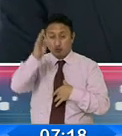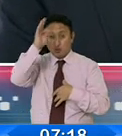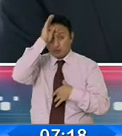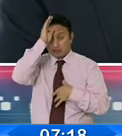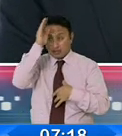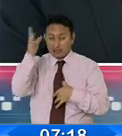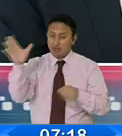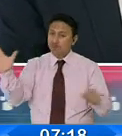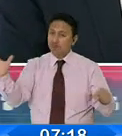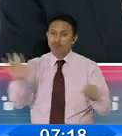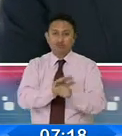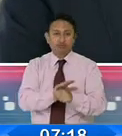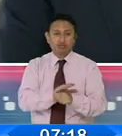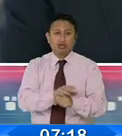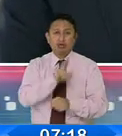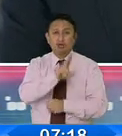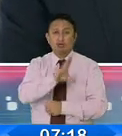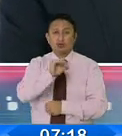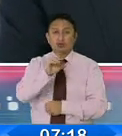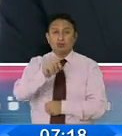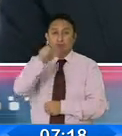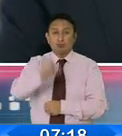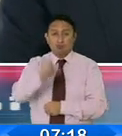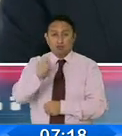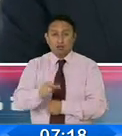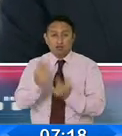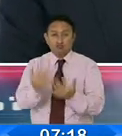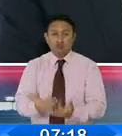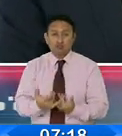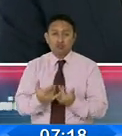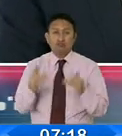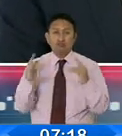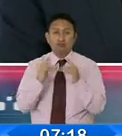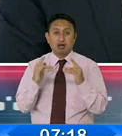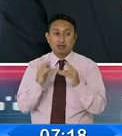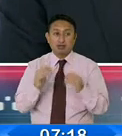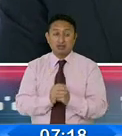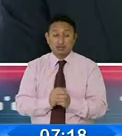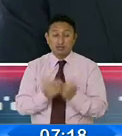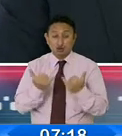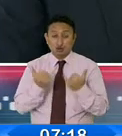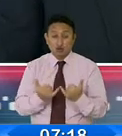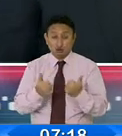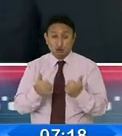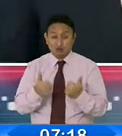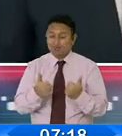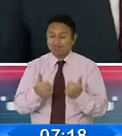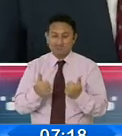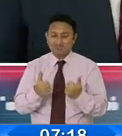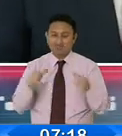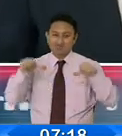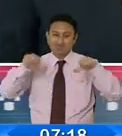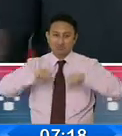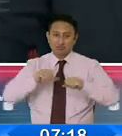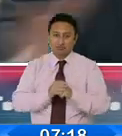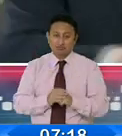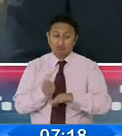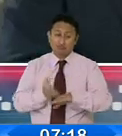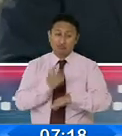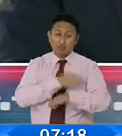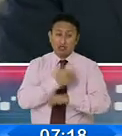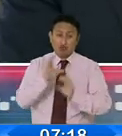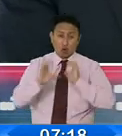abasto, ya hay más de 200 personas esperando una cama UCI, realmente el panorama no es de lo mejor. Y con usted hemos conversado